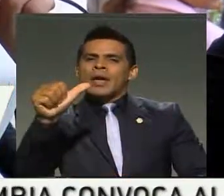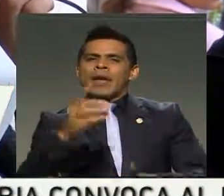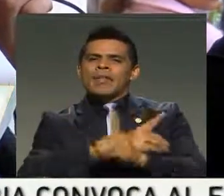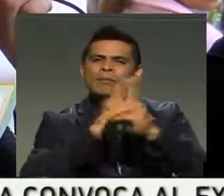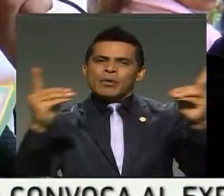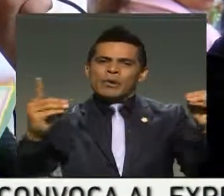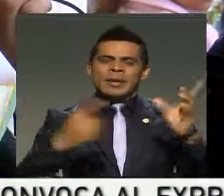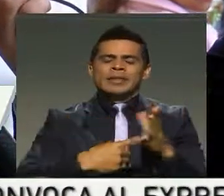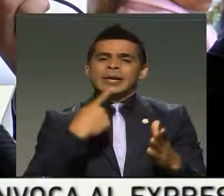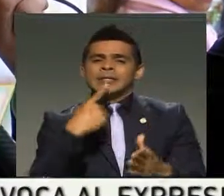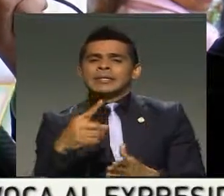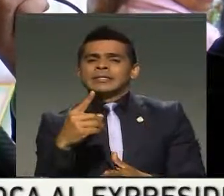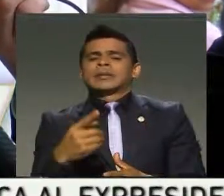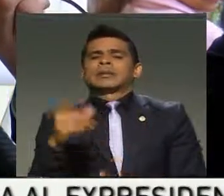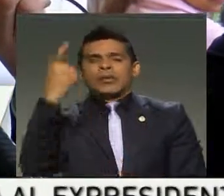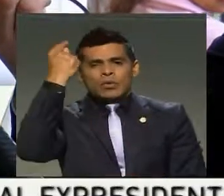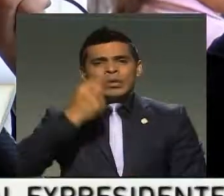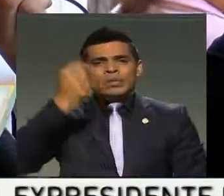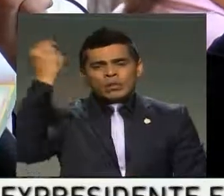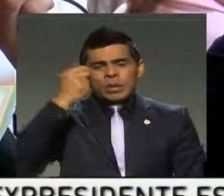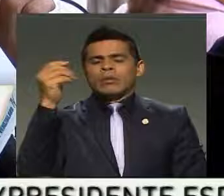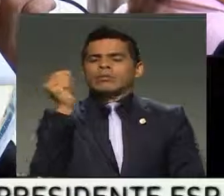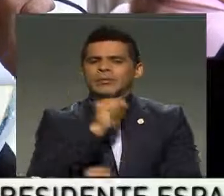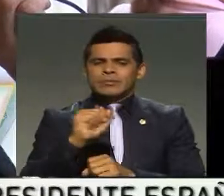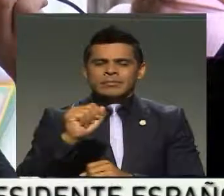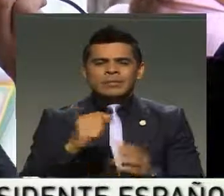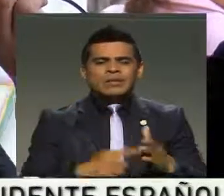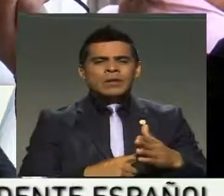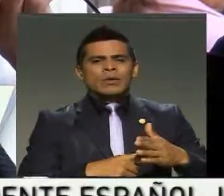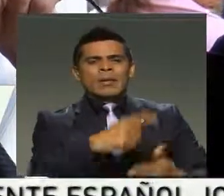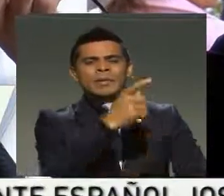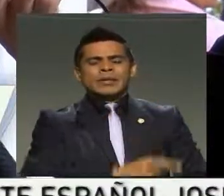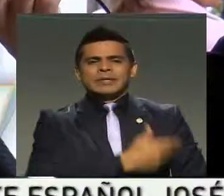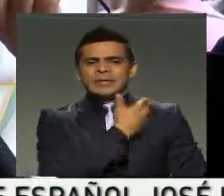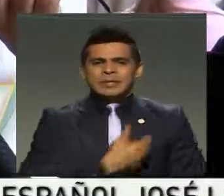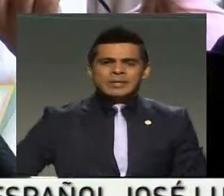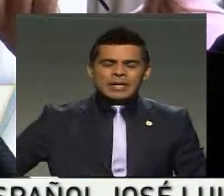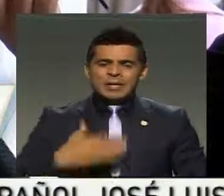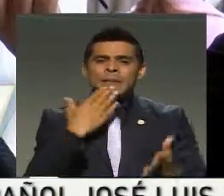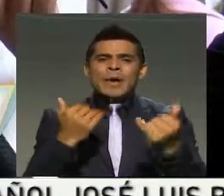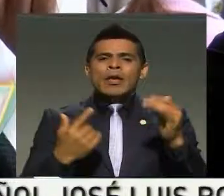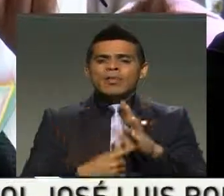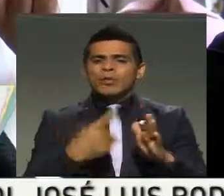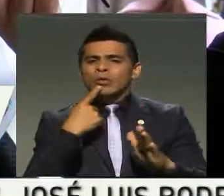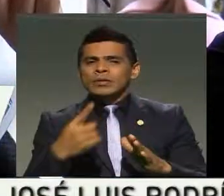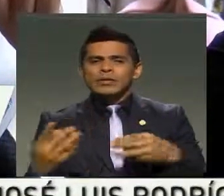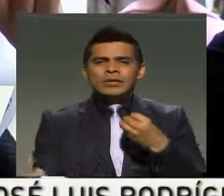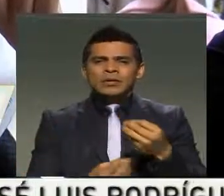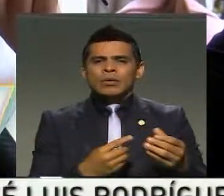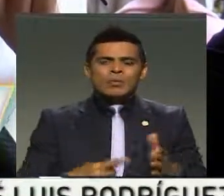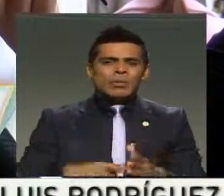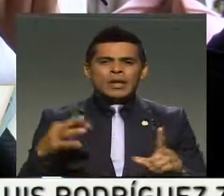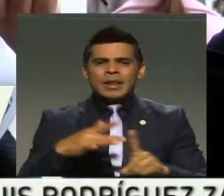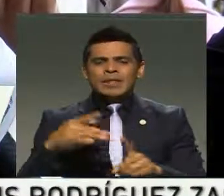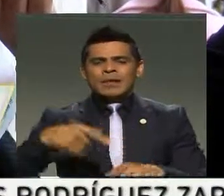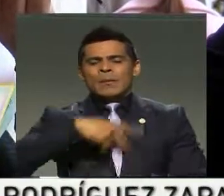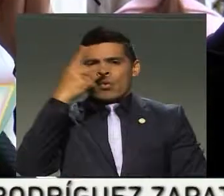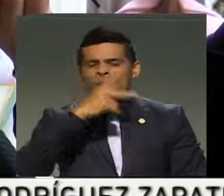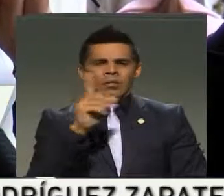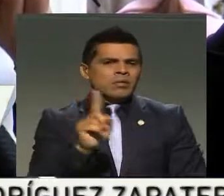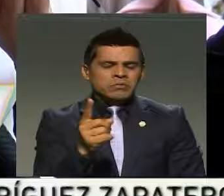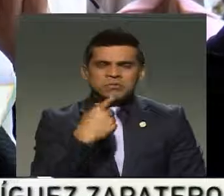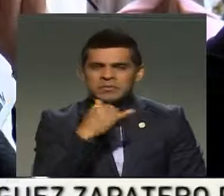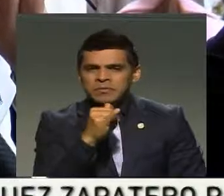parlamentarios rechazaron que el gobierno del presidente Nicolás Maduro catalogue la solicitud realizada por el Senado de los Estados Unidos como una injerencia política.